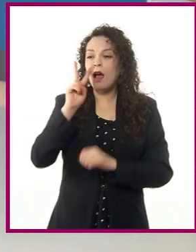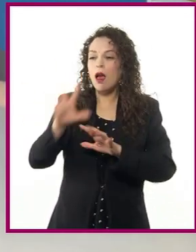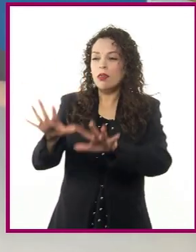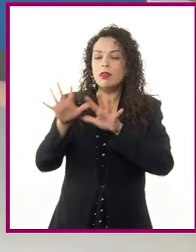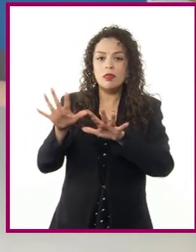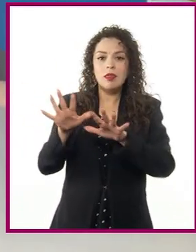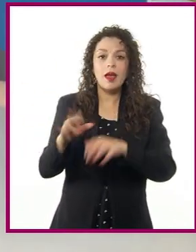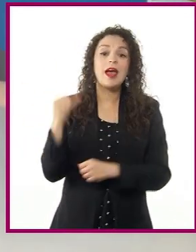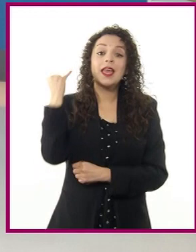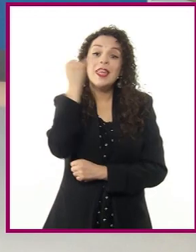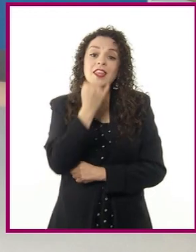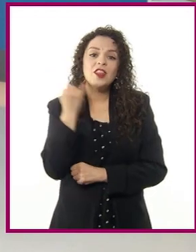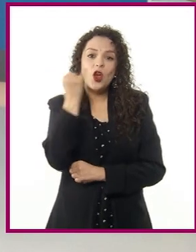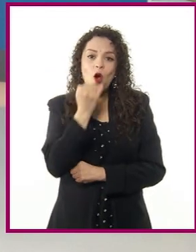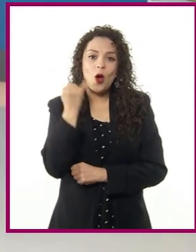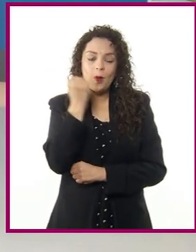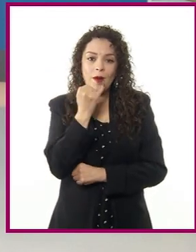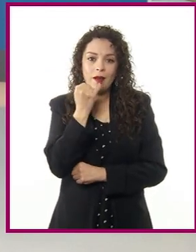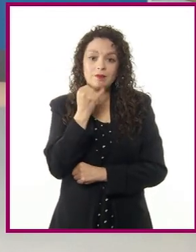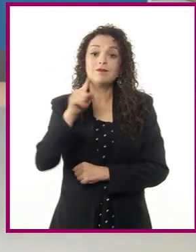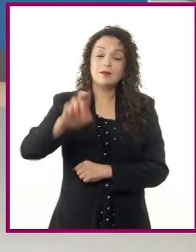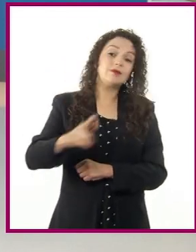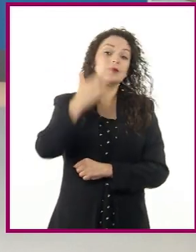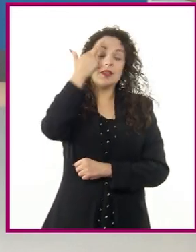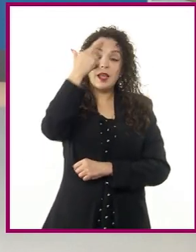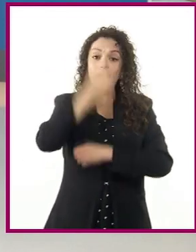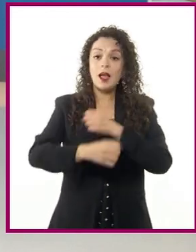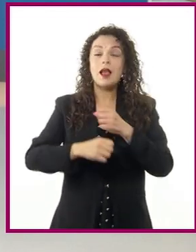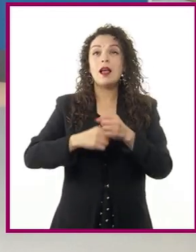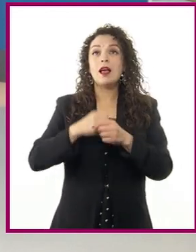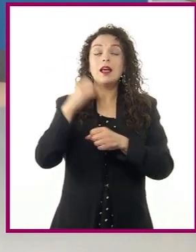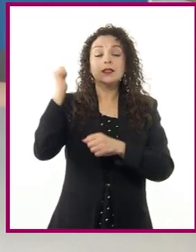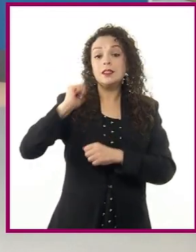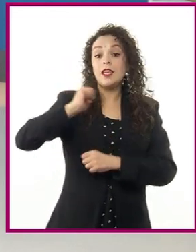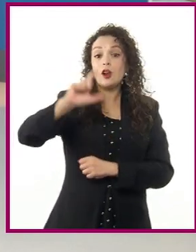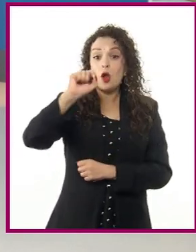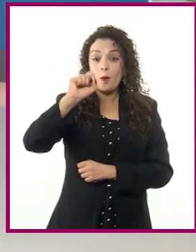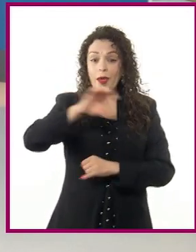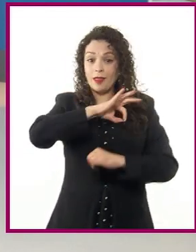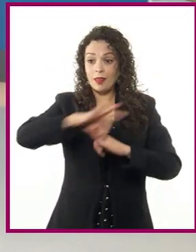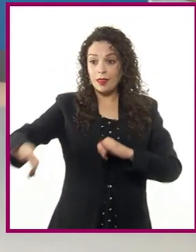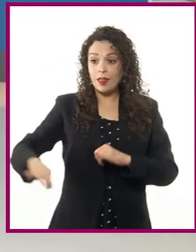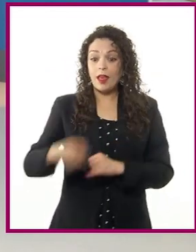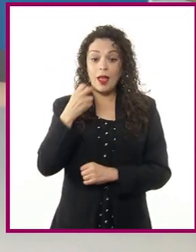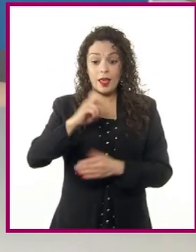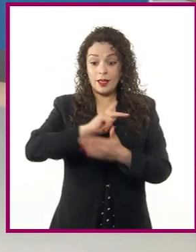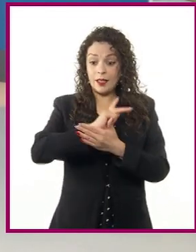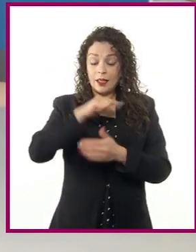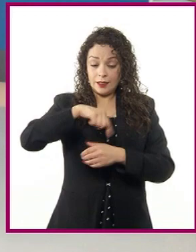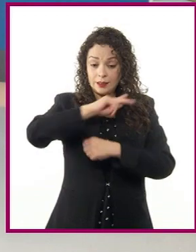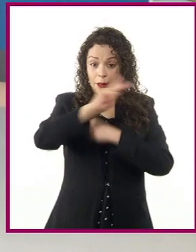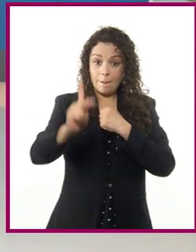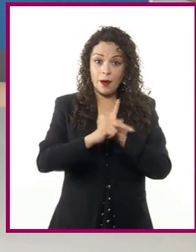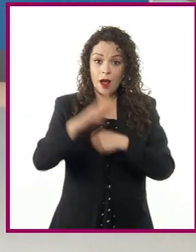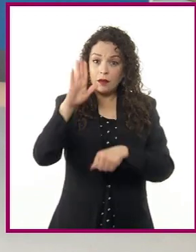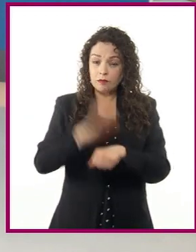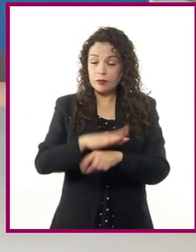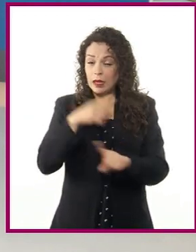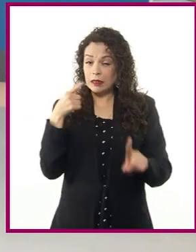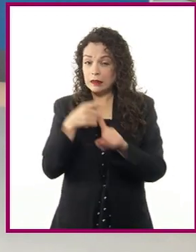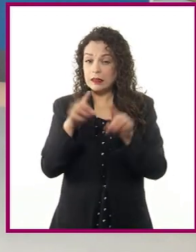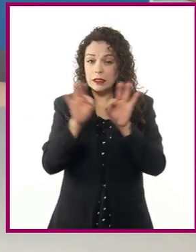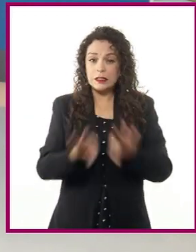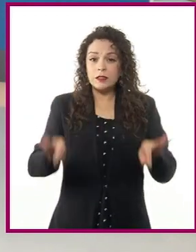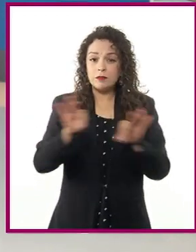el idioma. Cabe recordar que a finales del siglo XX, nuestro país sigue siendo uno de los principales del planeta en lo que se refiere a